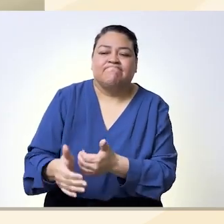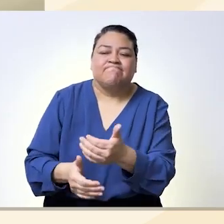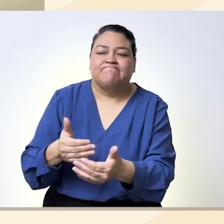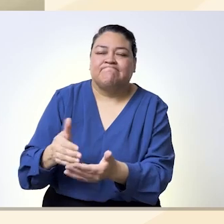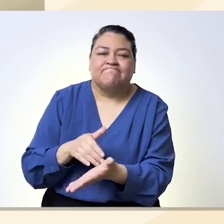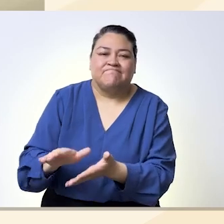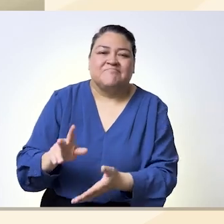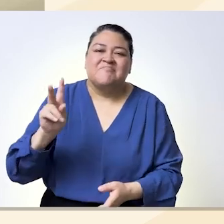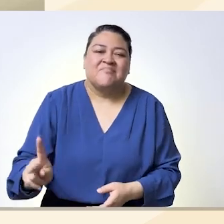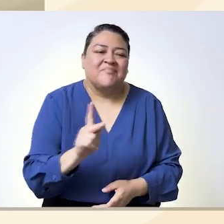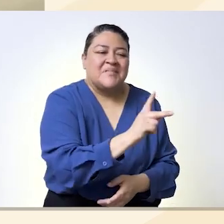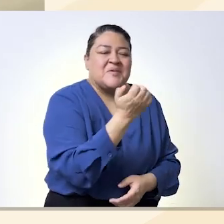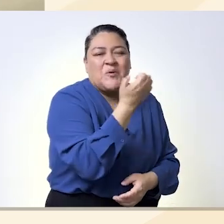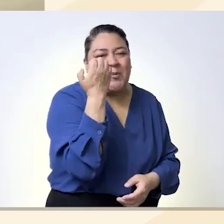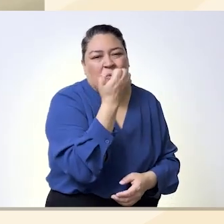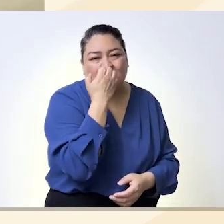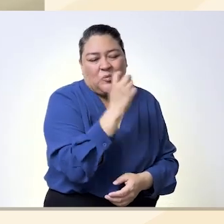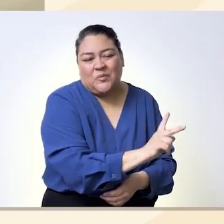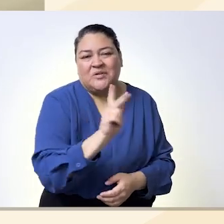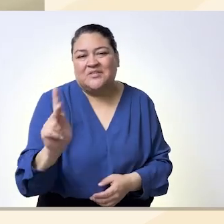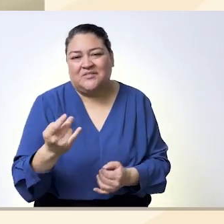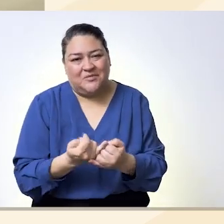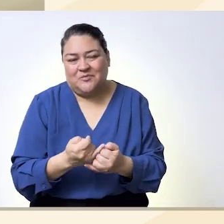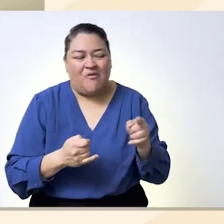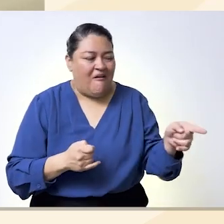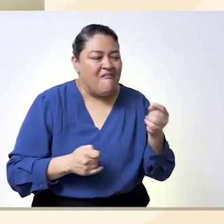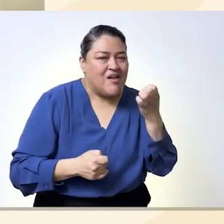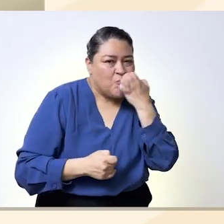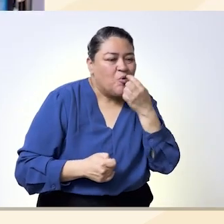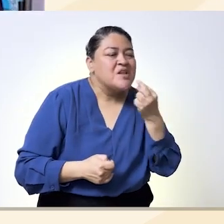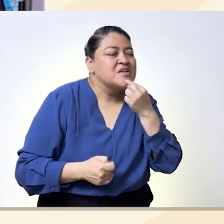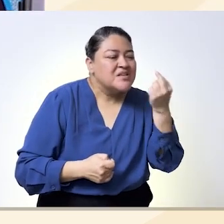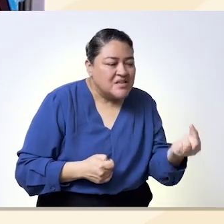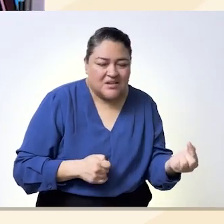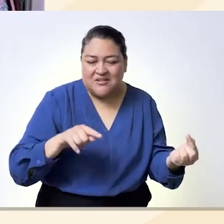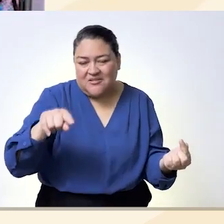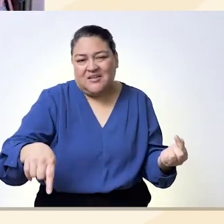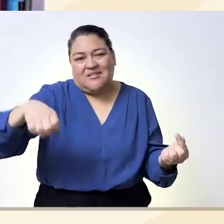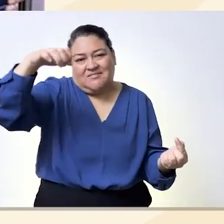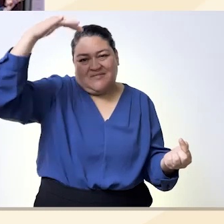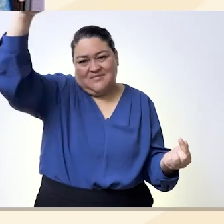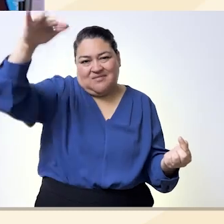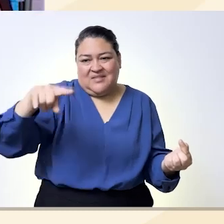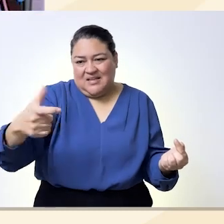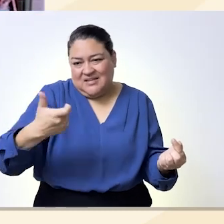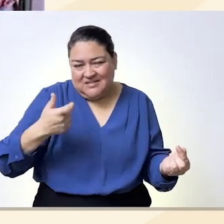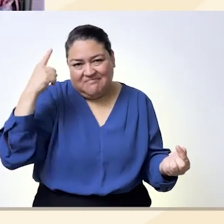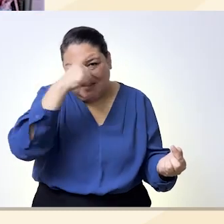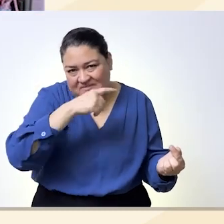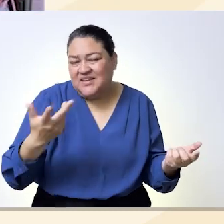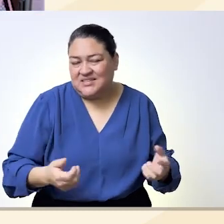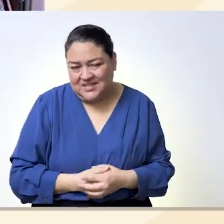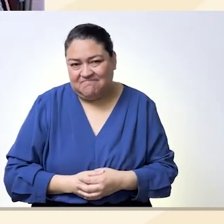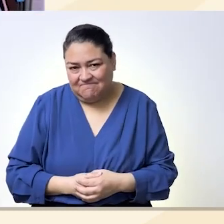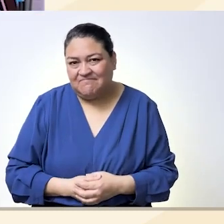versión adulto para conseguir dinero. Para mí es horrible. Y vienen las narrativas que estaba reproduciendo y mencionando hace un